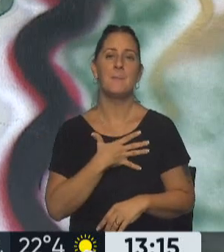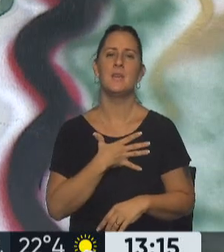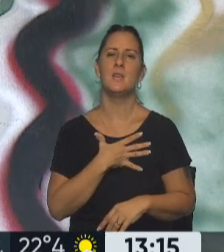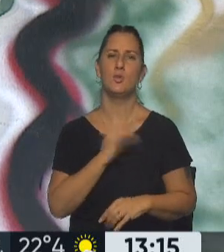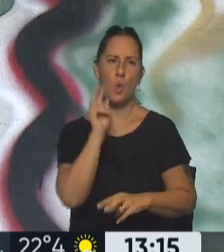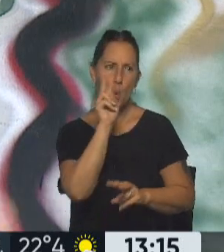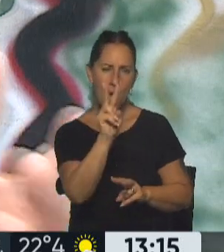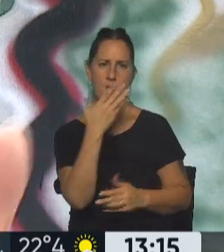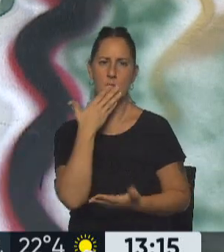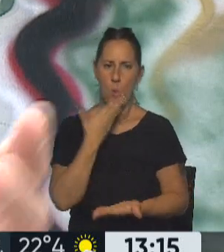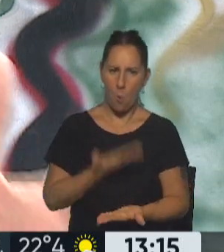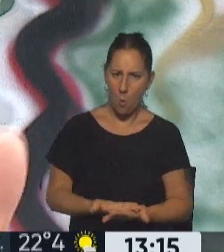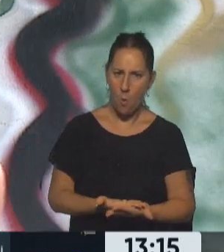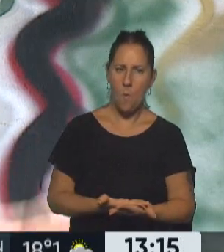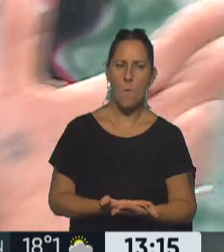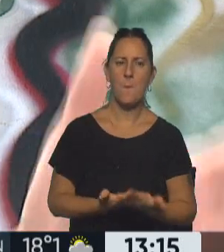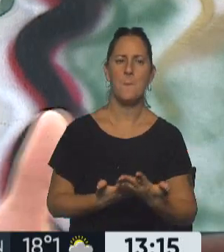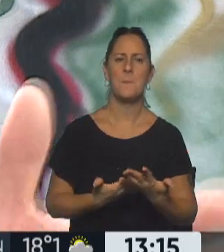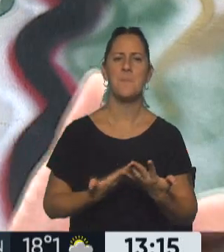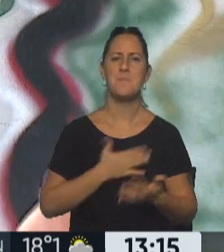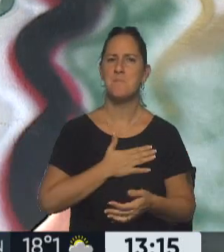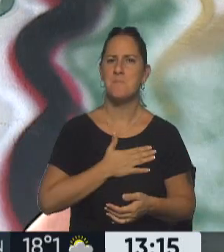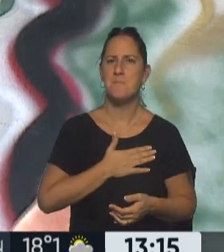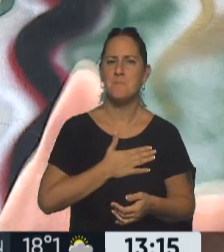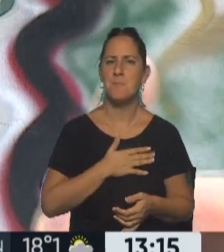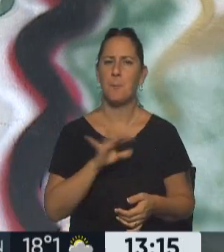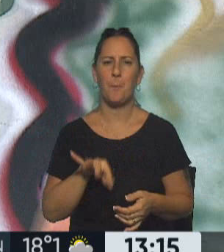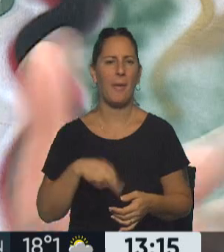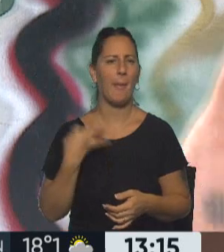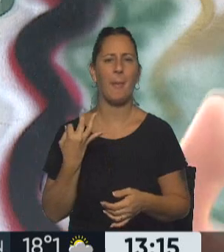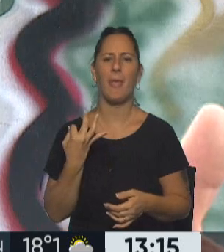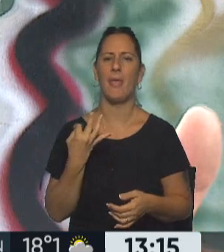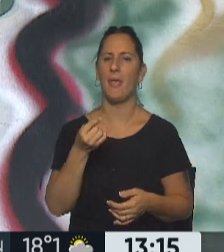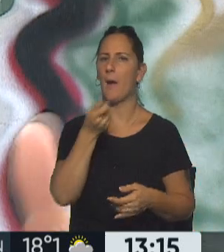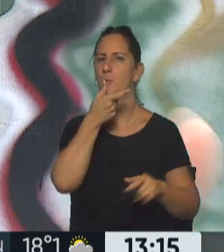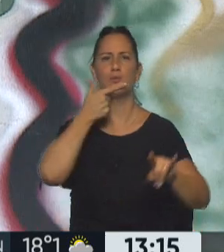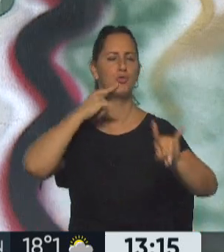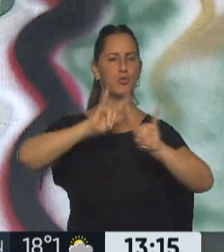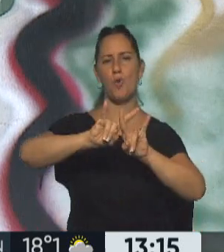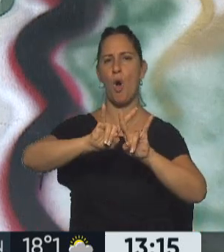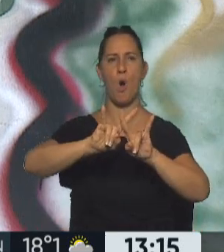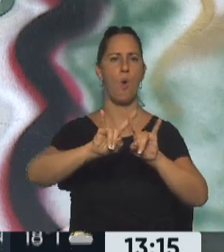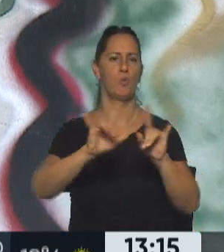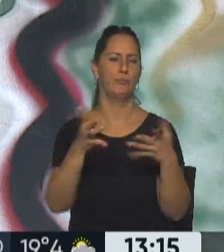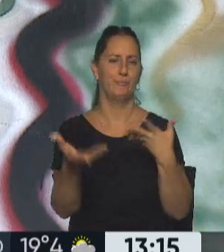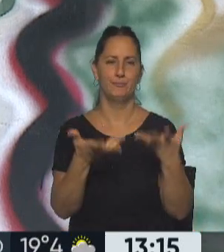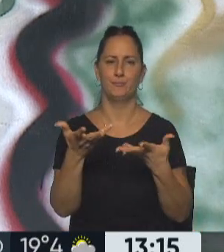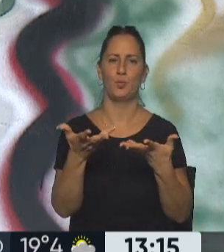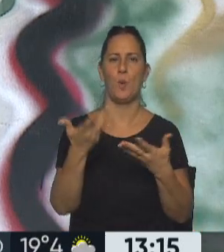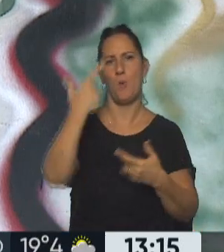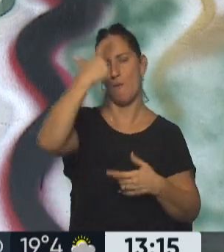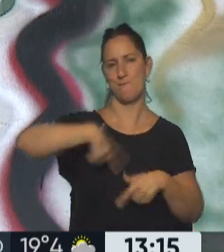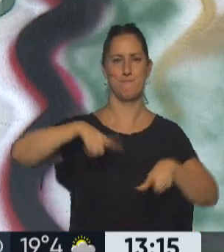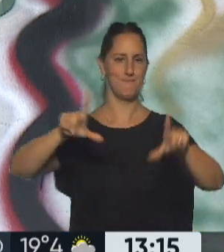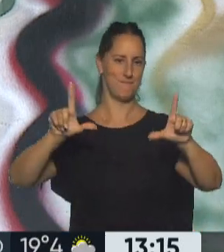maravillado como si fuera mi vida un este un espectáculo y yo como un figurante